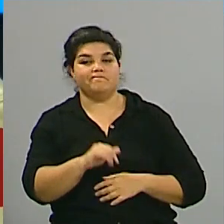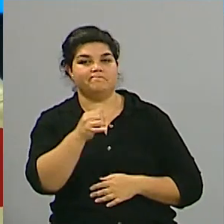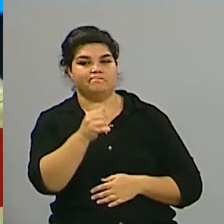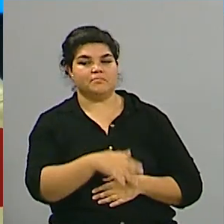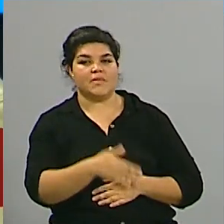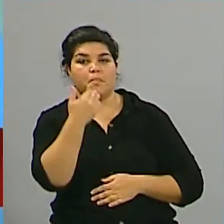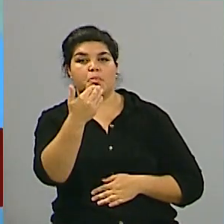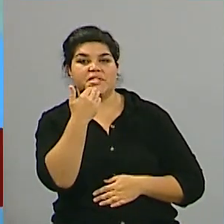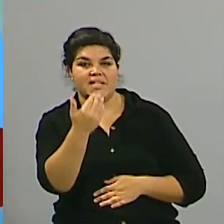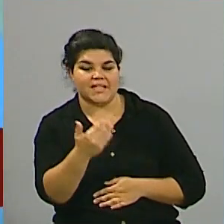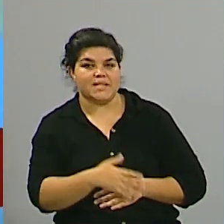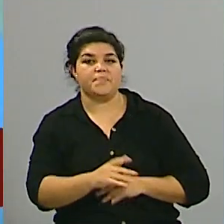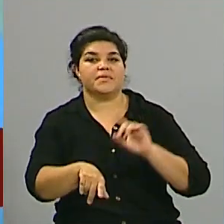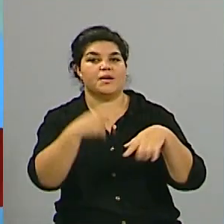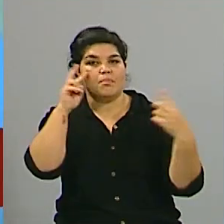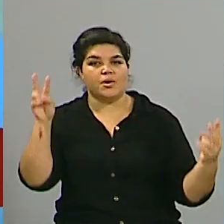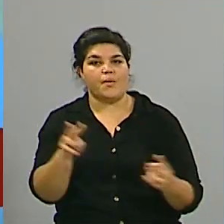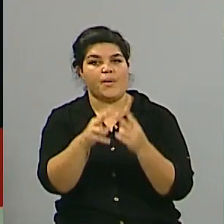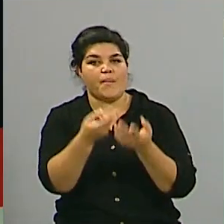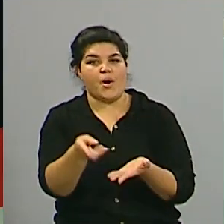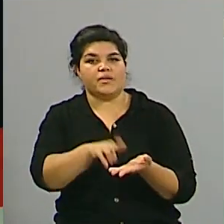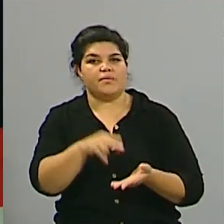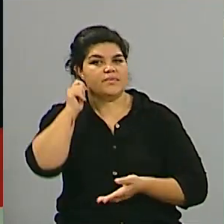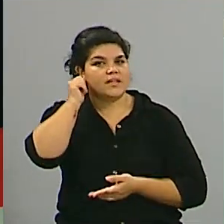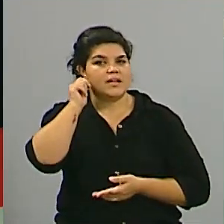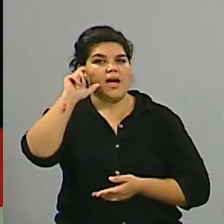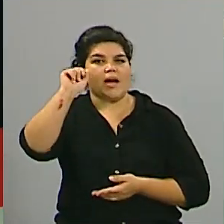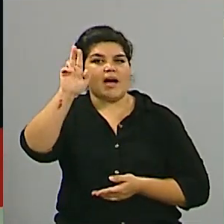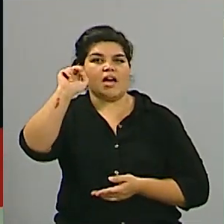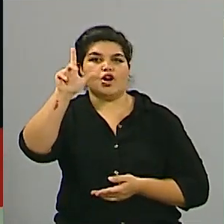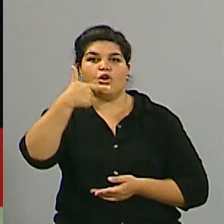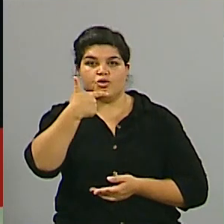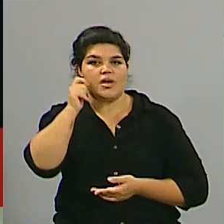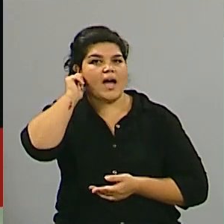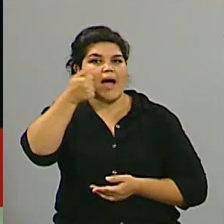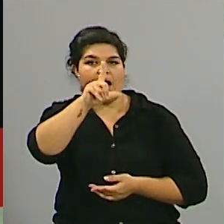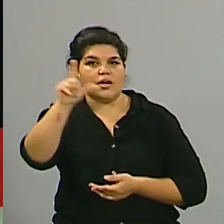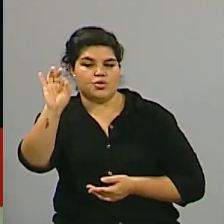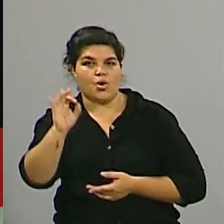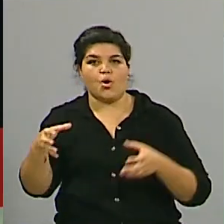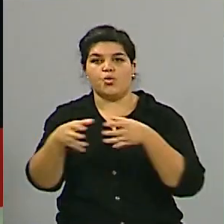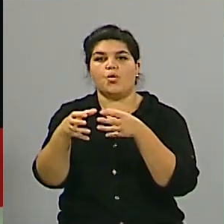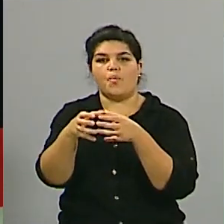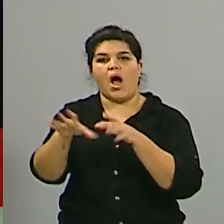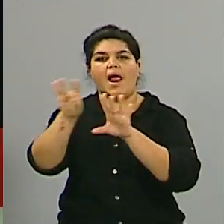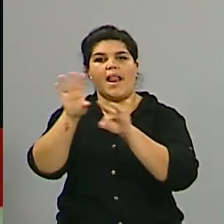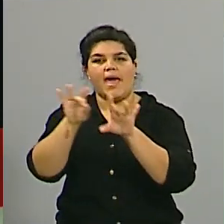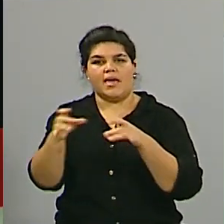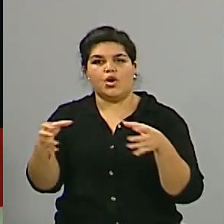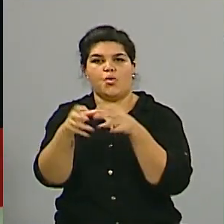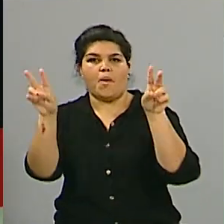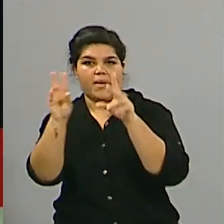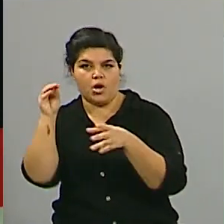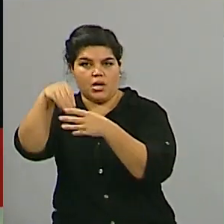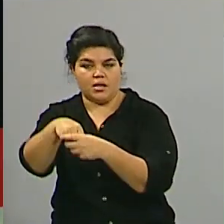favor. Seguramente nos vamos a volver a reencontrar durante este año. Carlos Gallo, precandidato a intendente de Las Heras por el Frente Elegida. Además, recordemos, es